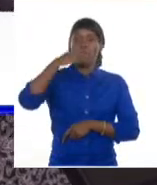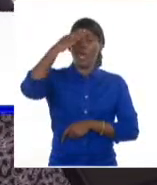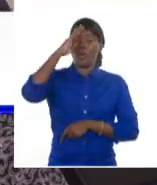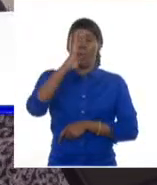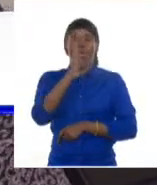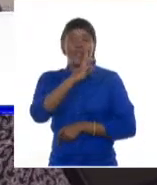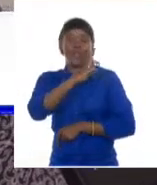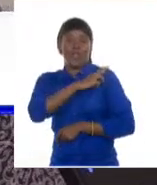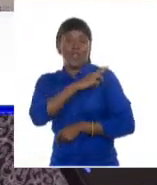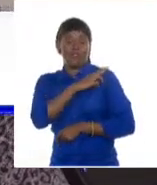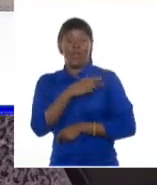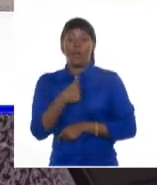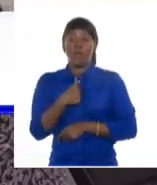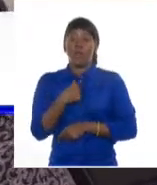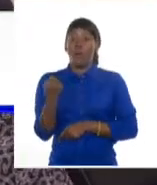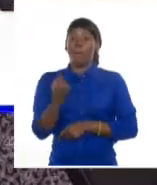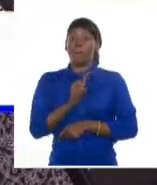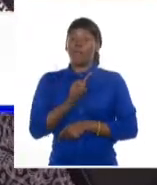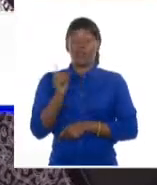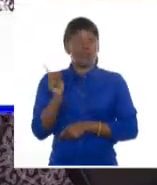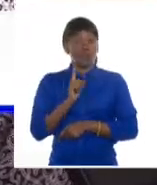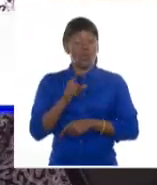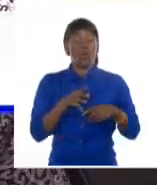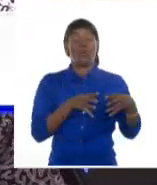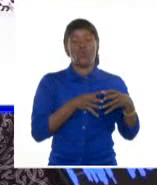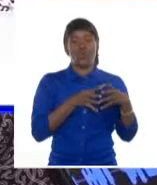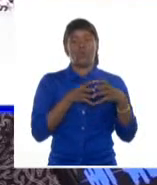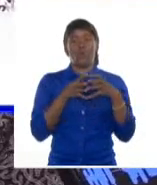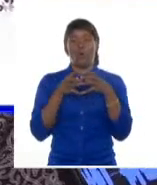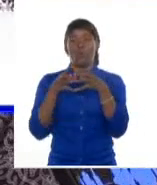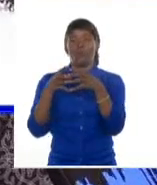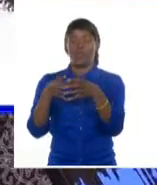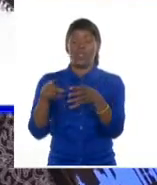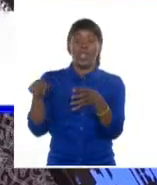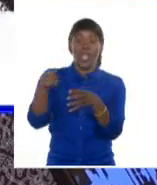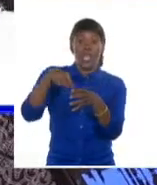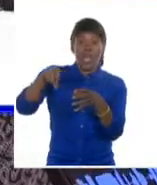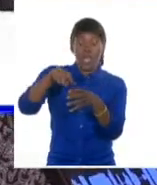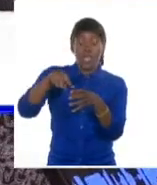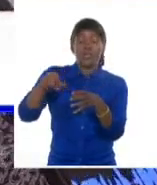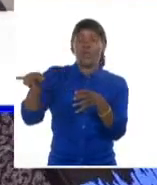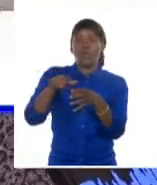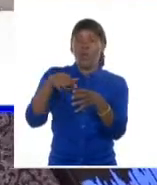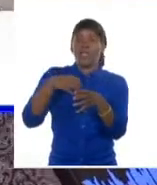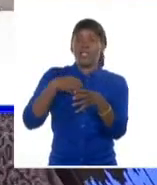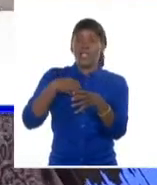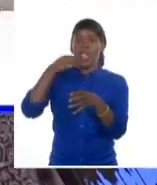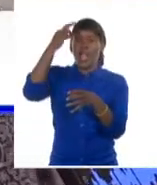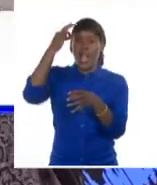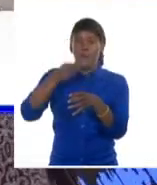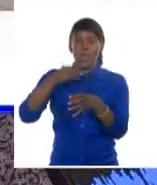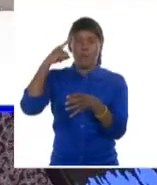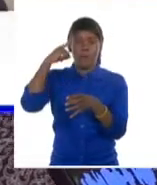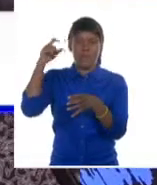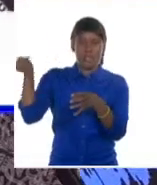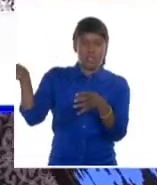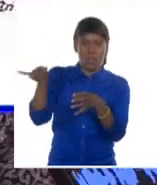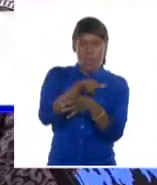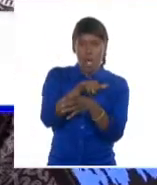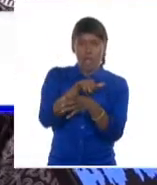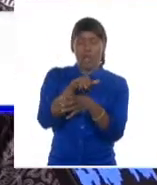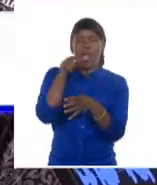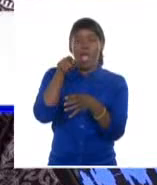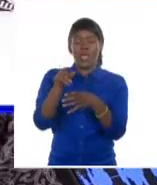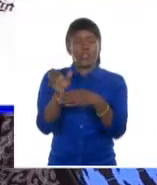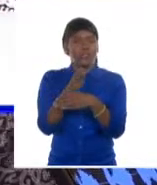Viene con una delegación diversa, donde participan diferentes organismos de cubanos, entre